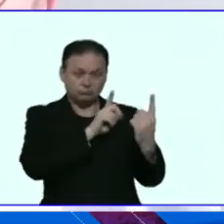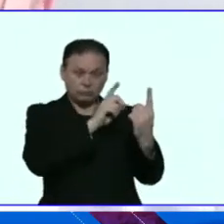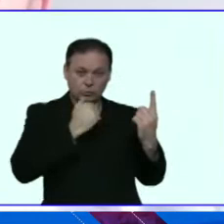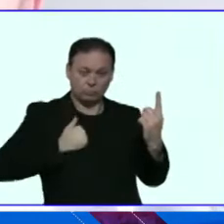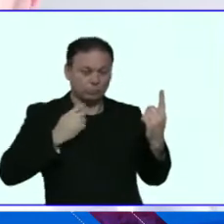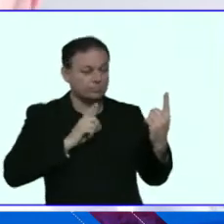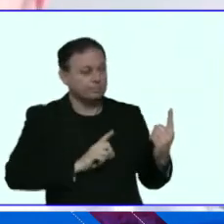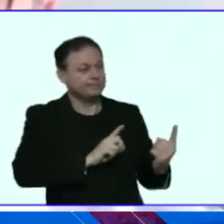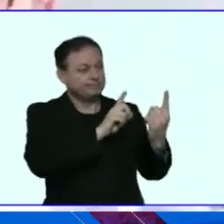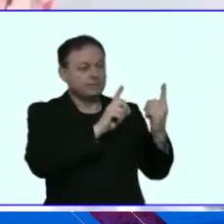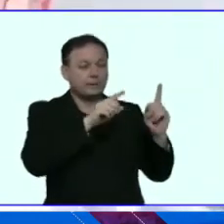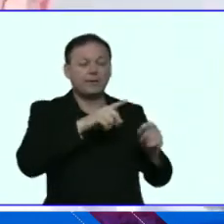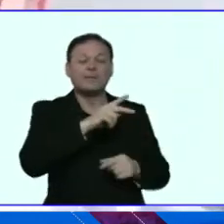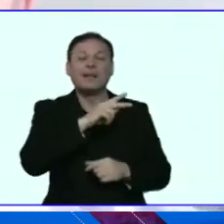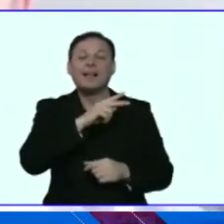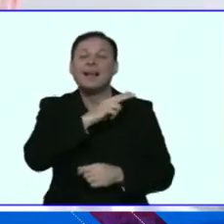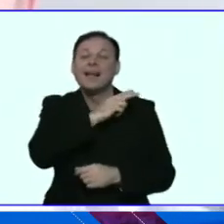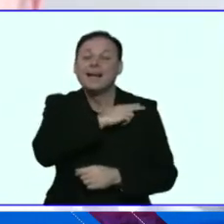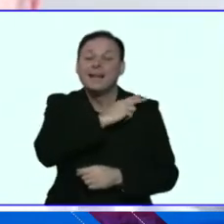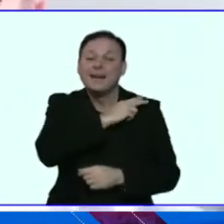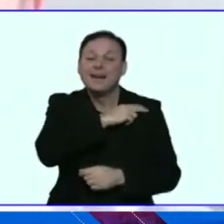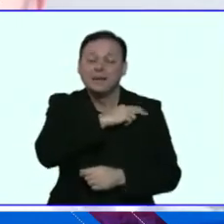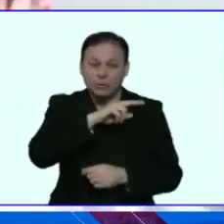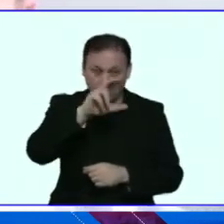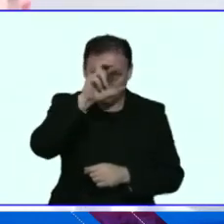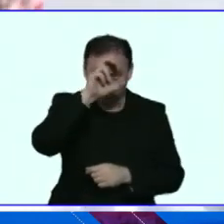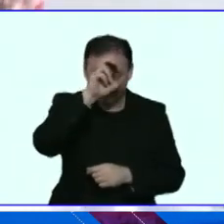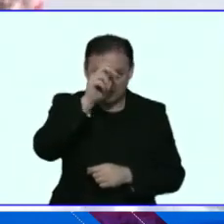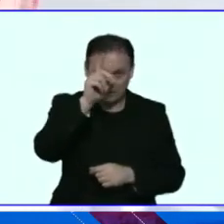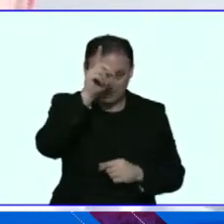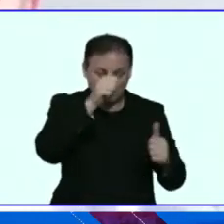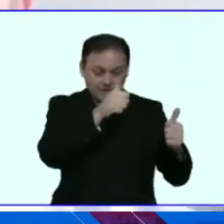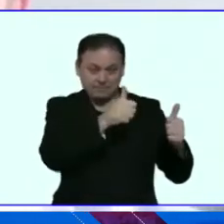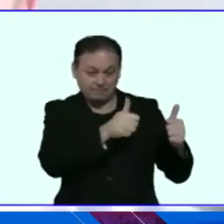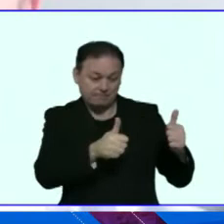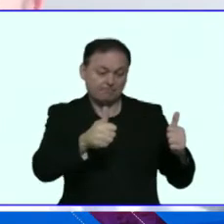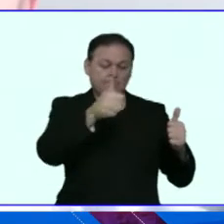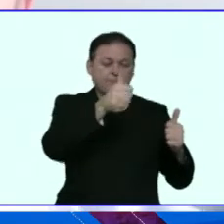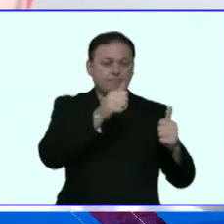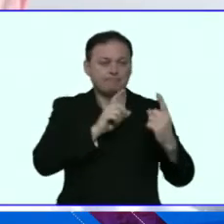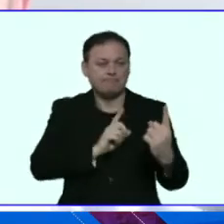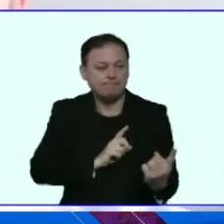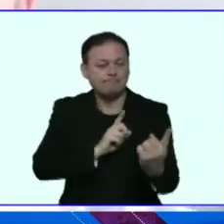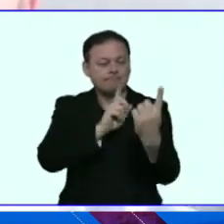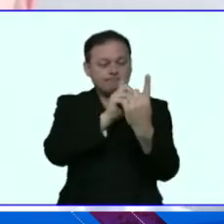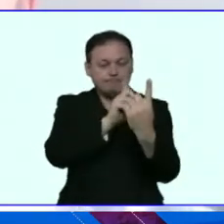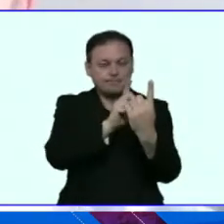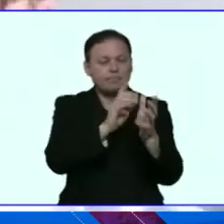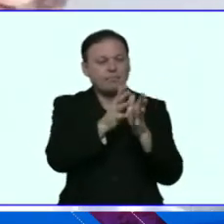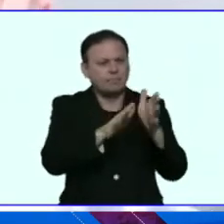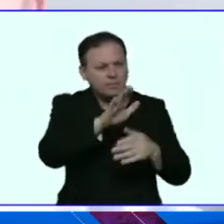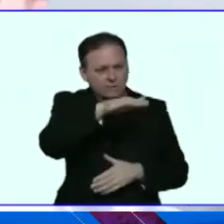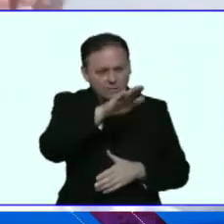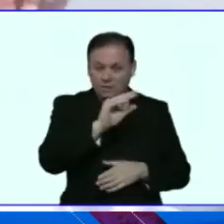de hospitales especializados, que es la autoridad más inmediata mía dentro del ministerio, y le dije,